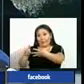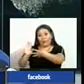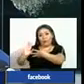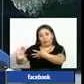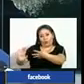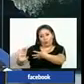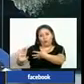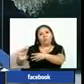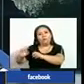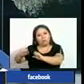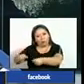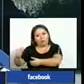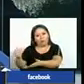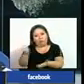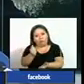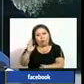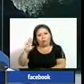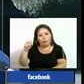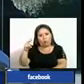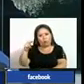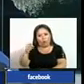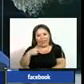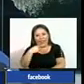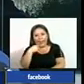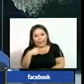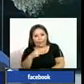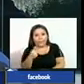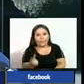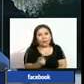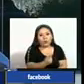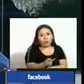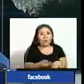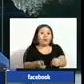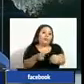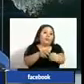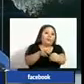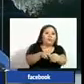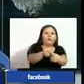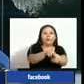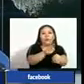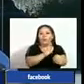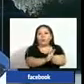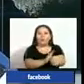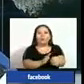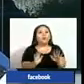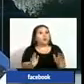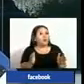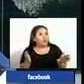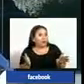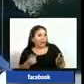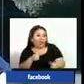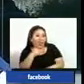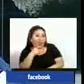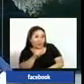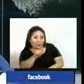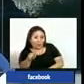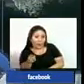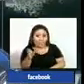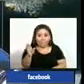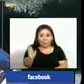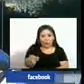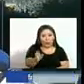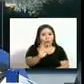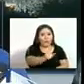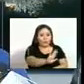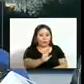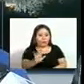de compensación vaya dirigido a los usuarios del transporte colectivo de pasajeros y no al transportista,